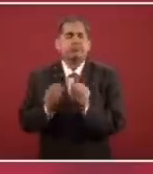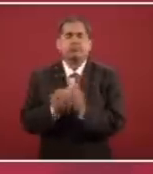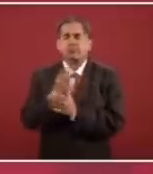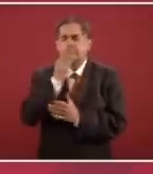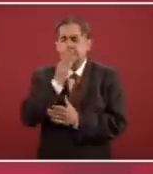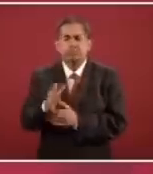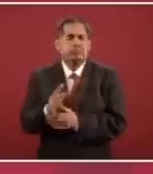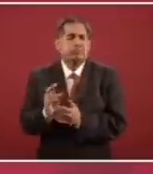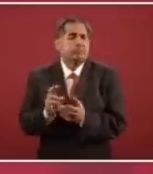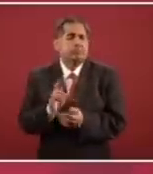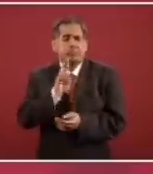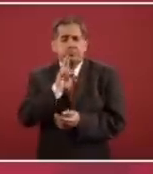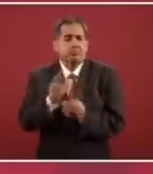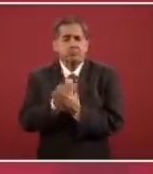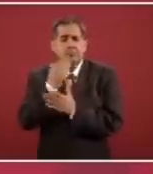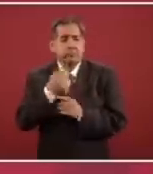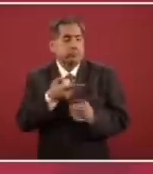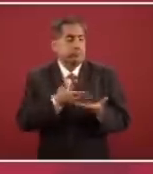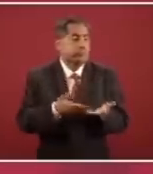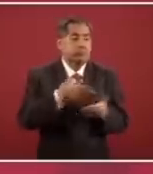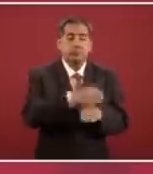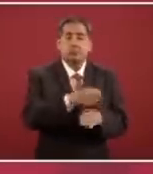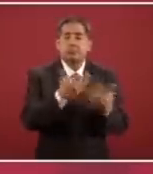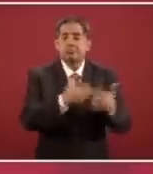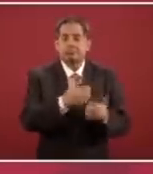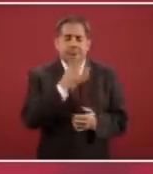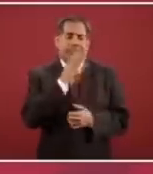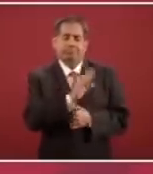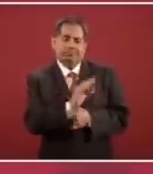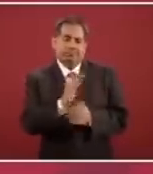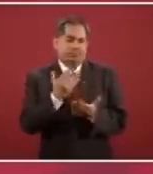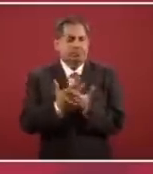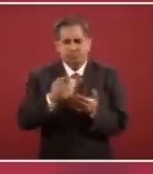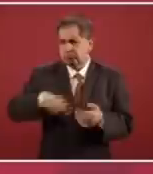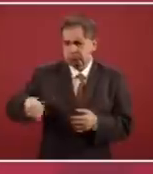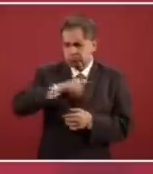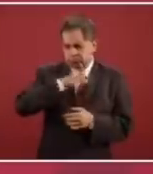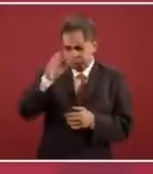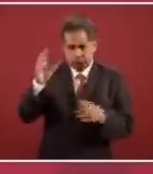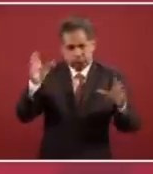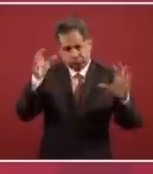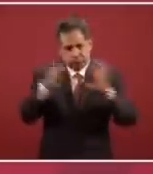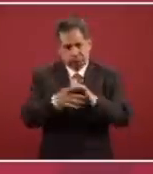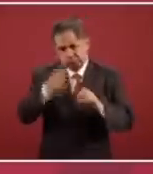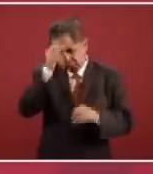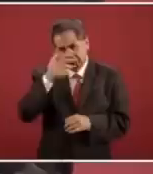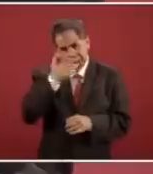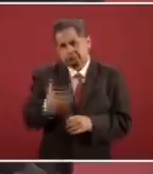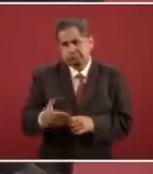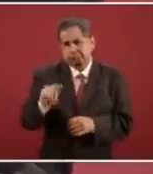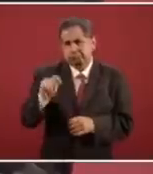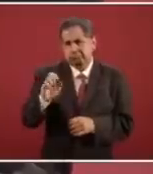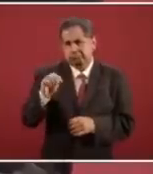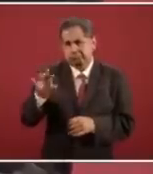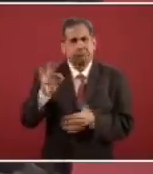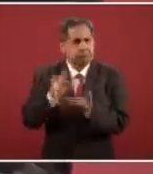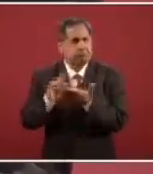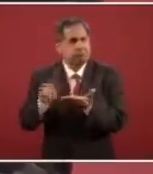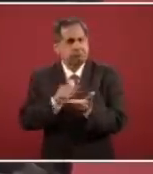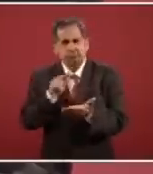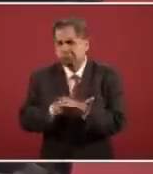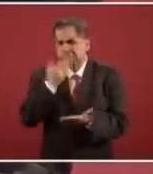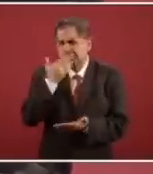de la mejor forma posible. Entonces, sí fue un buen acuerdo. Sí,